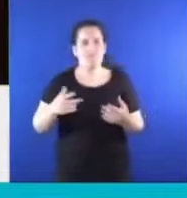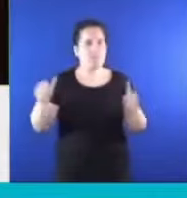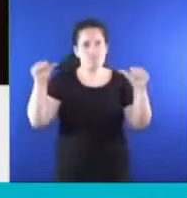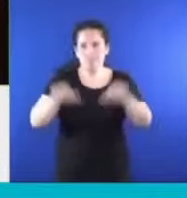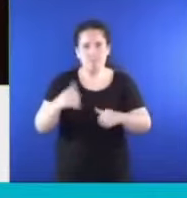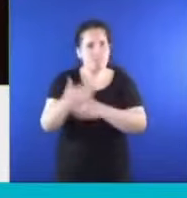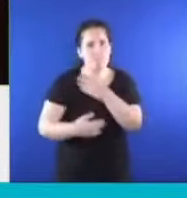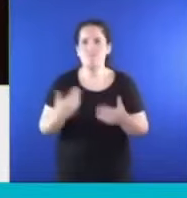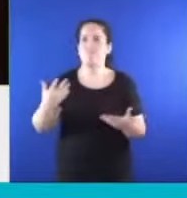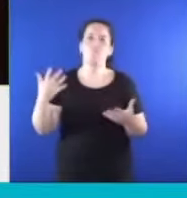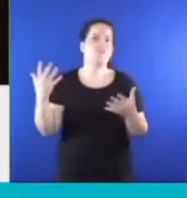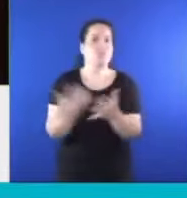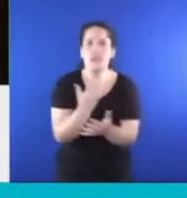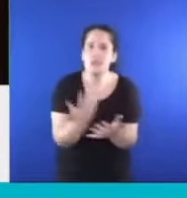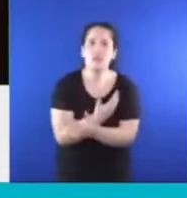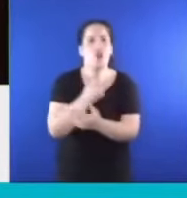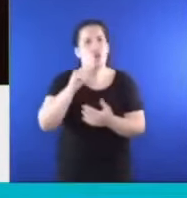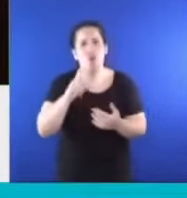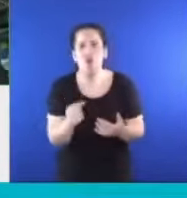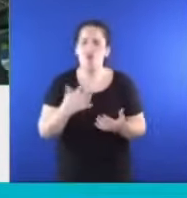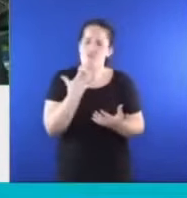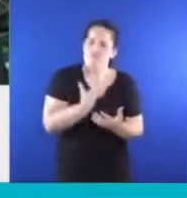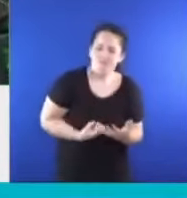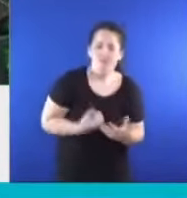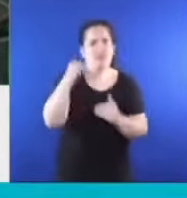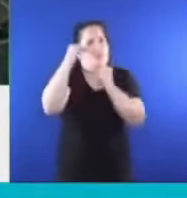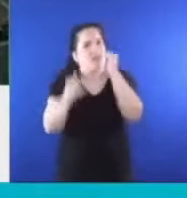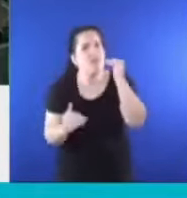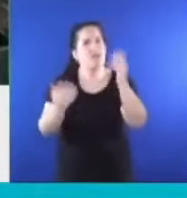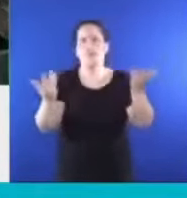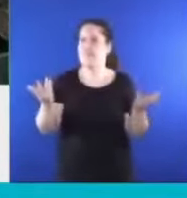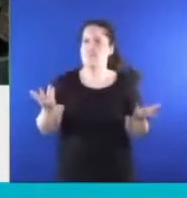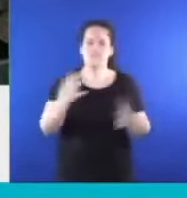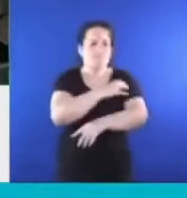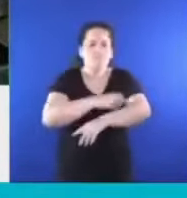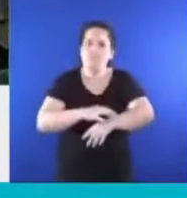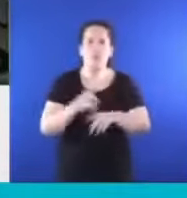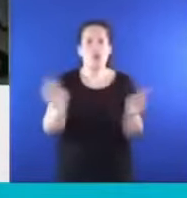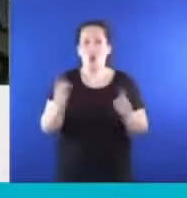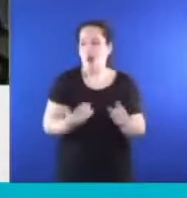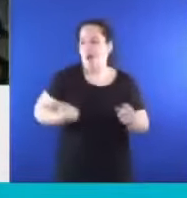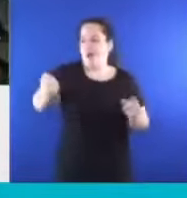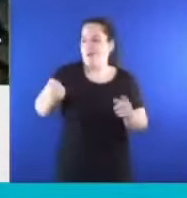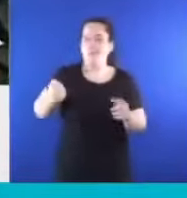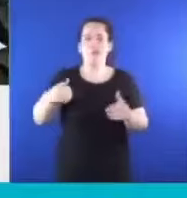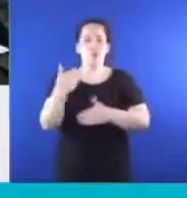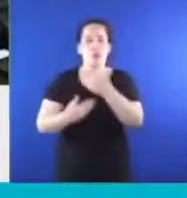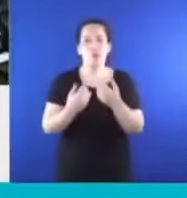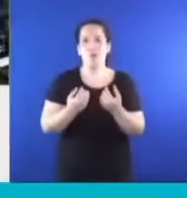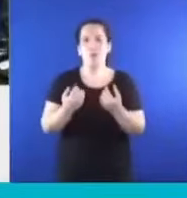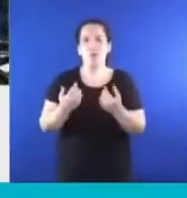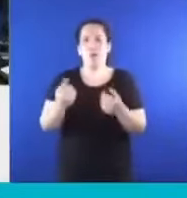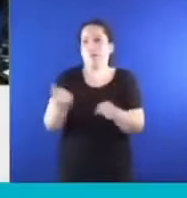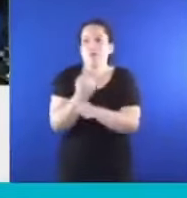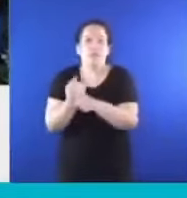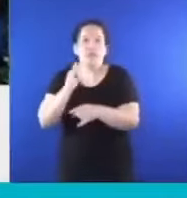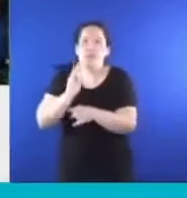un resultado: dolor, desintegración, frustración, desigualdad, precariedad. Nunca el ajuste es inevitable.